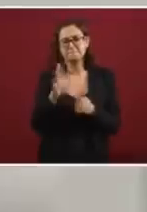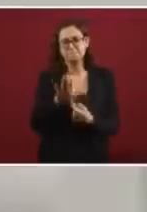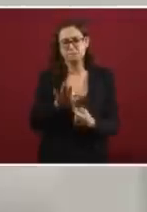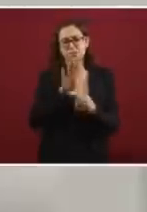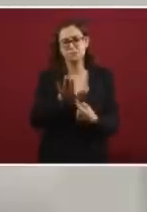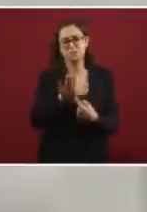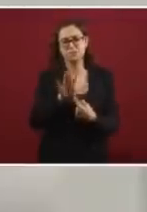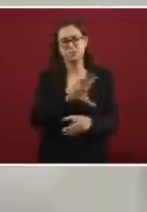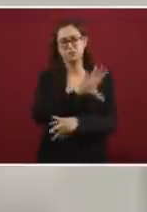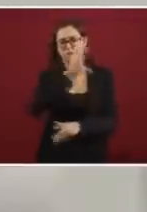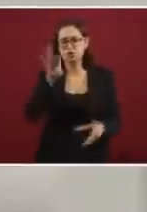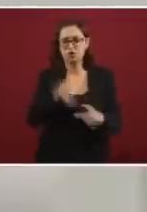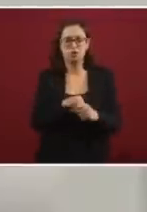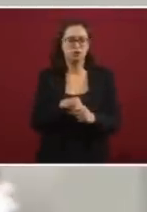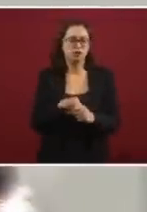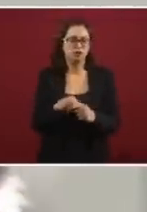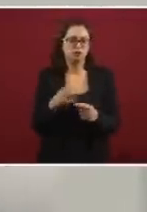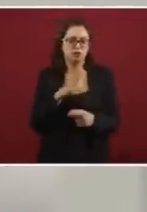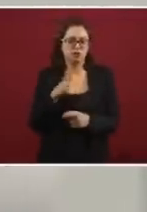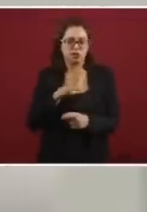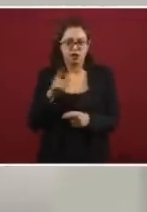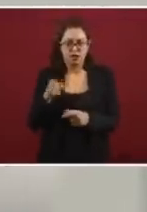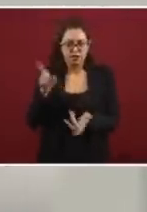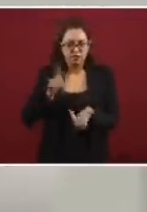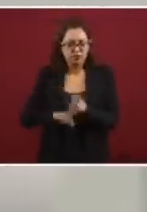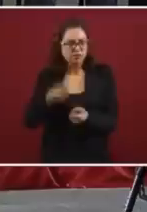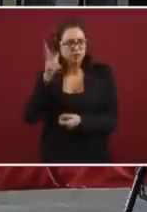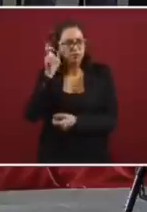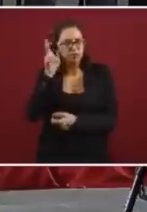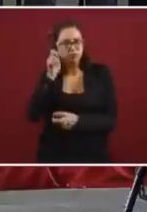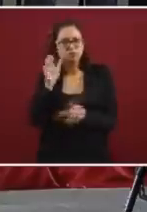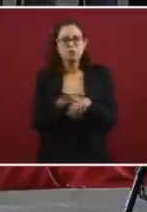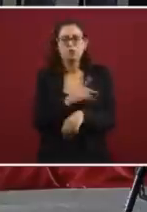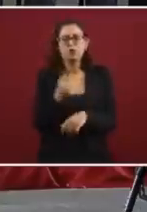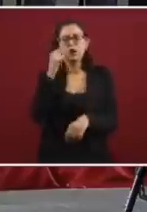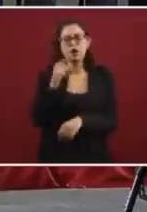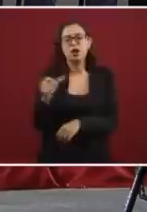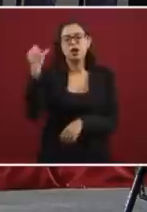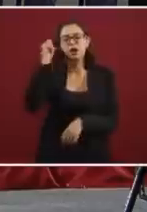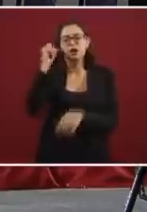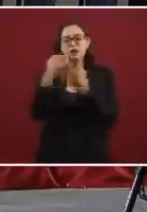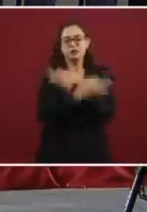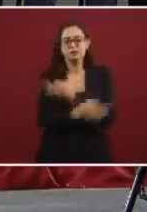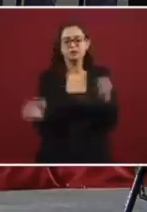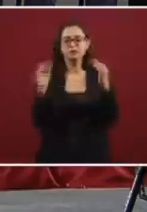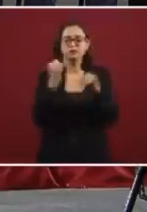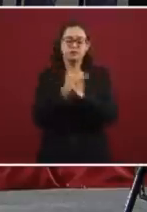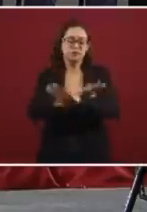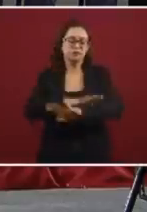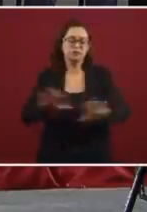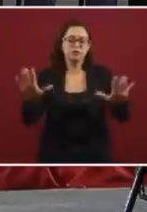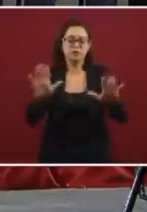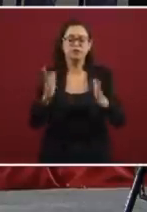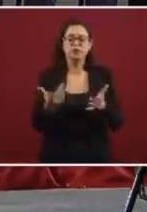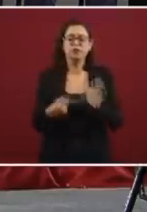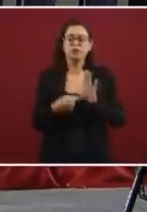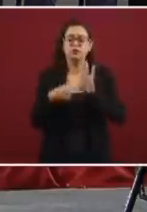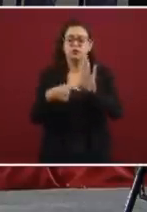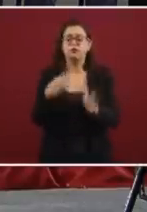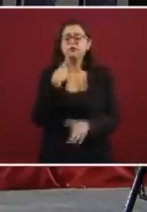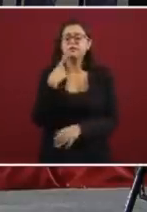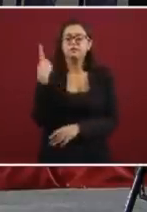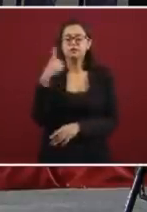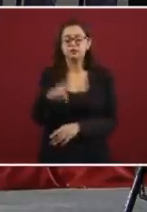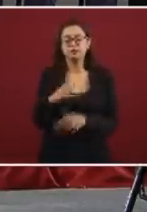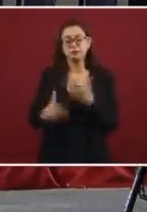que tenemos en estos audios y se lo pregunto porque anoche publicamos en univision esta investigación a partir de una denuncia de hechos